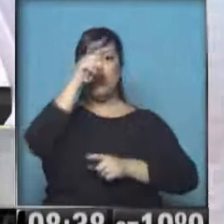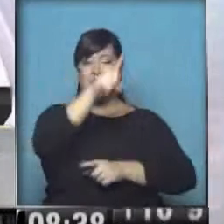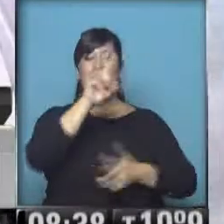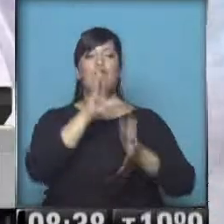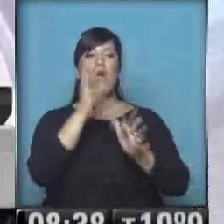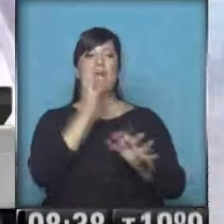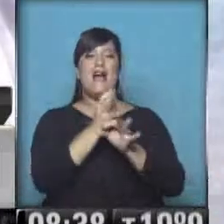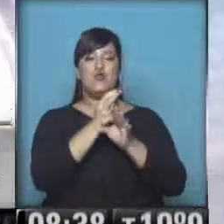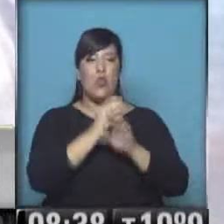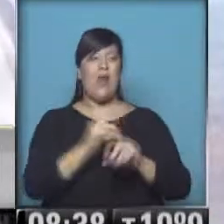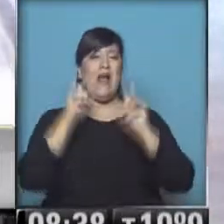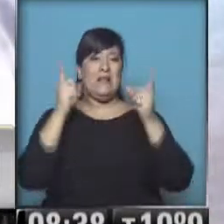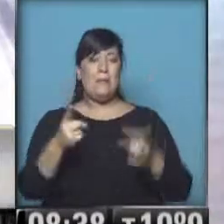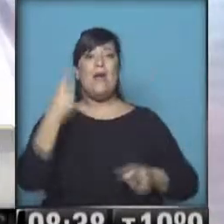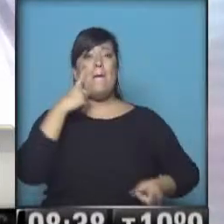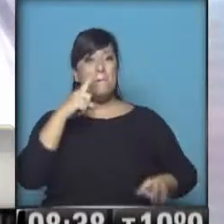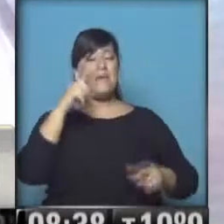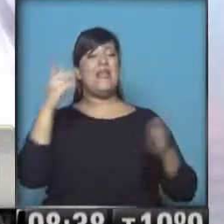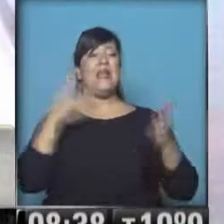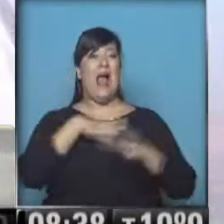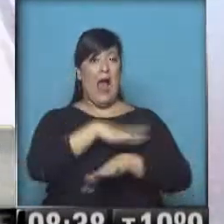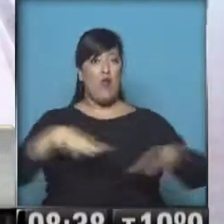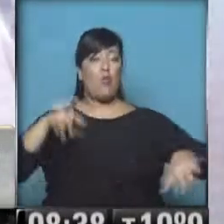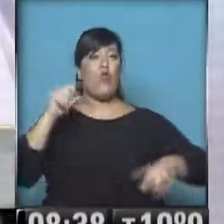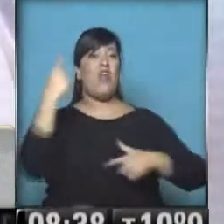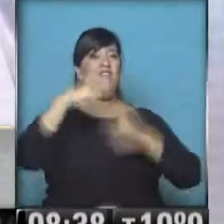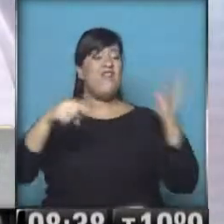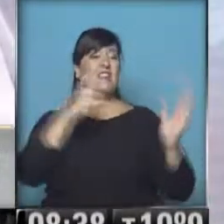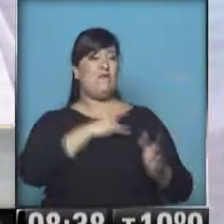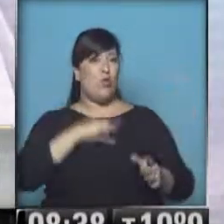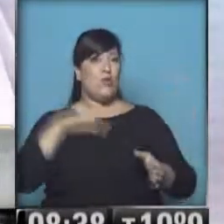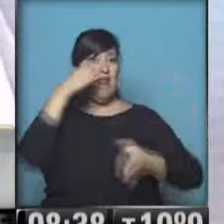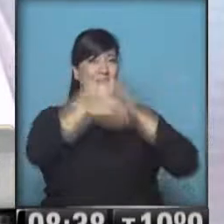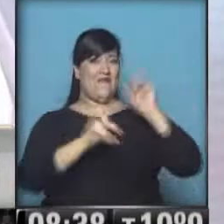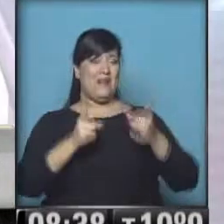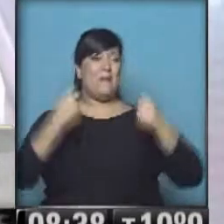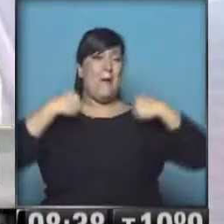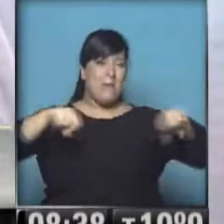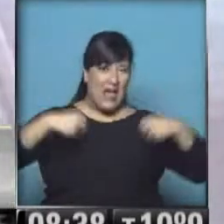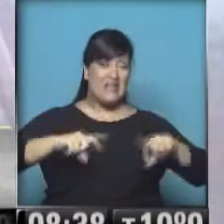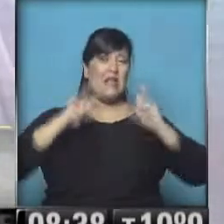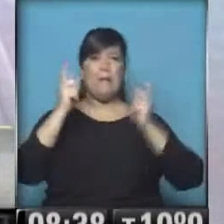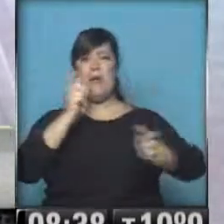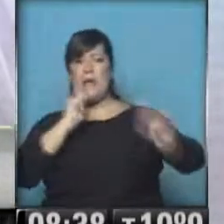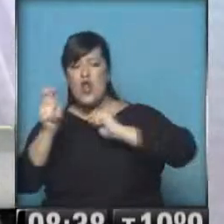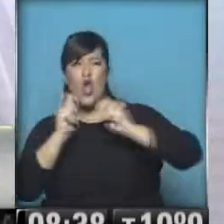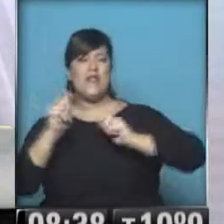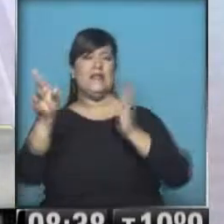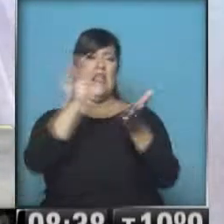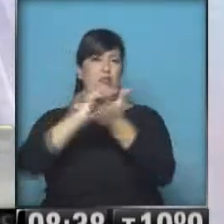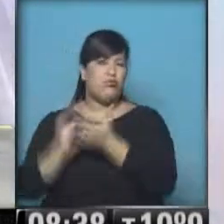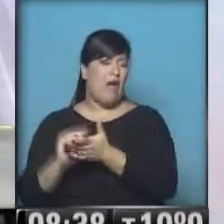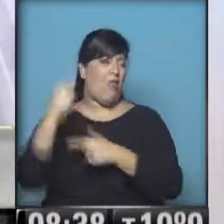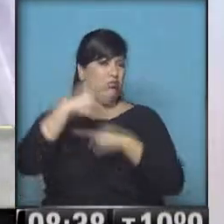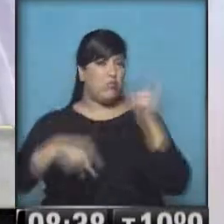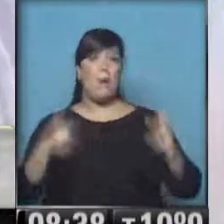con lo cual había casi 1000 estudiantes de las distintas facultades y periodistas, legisladores, etc. Pero